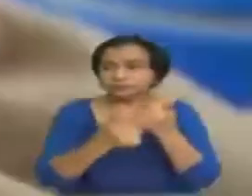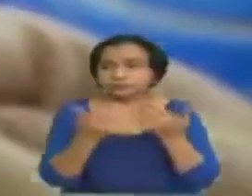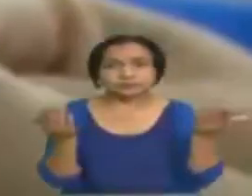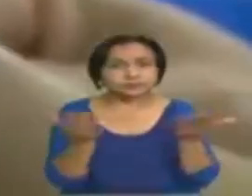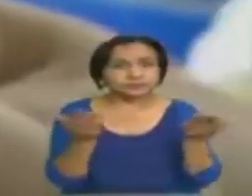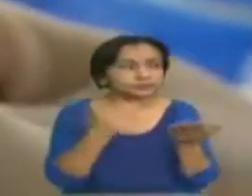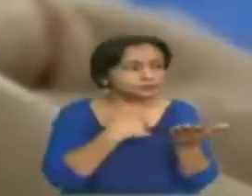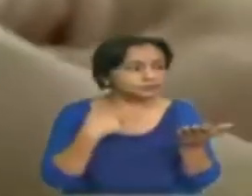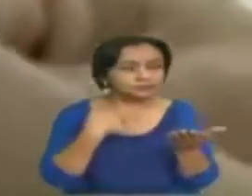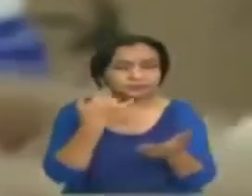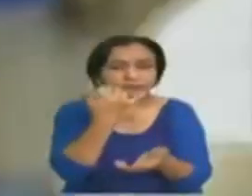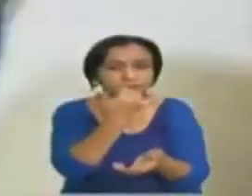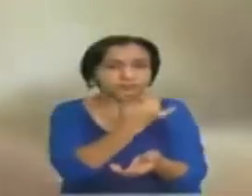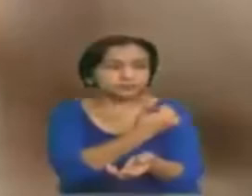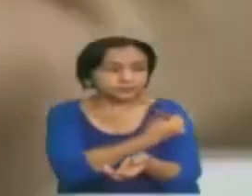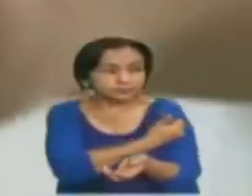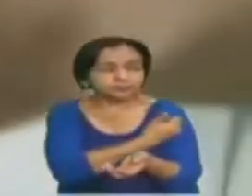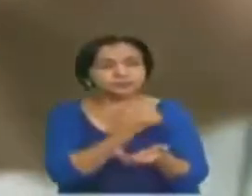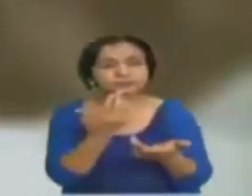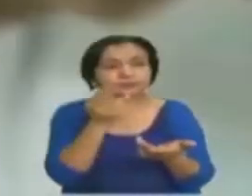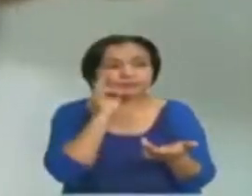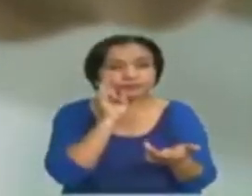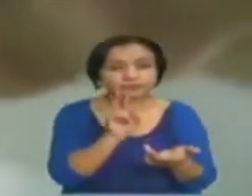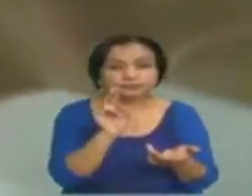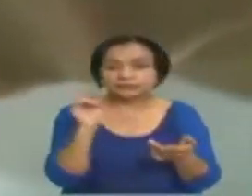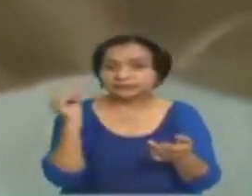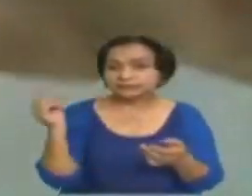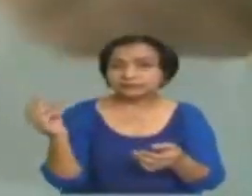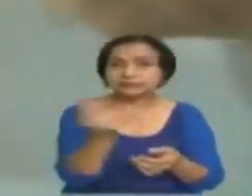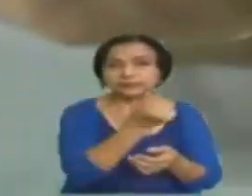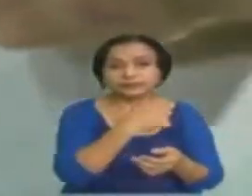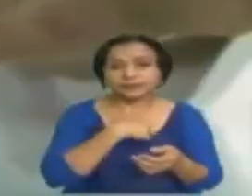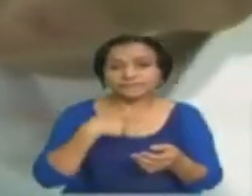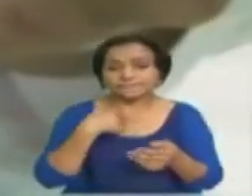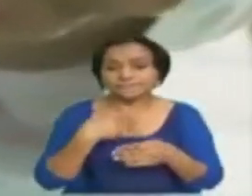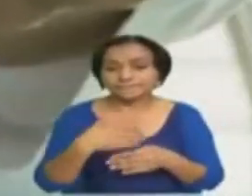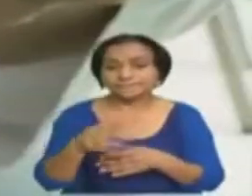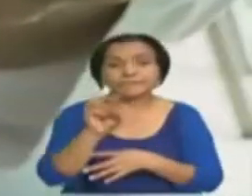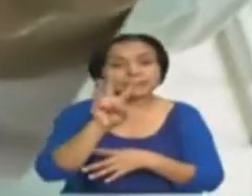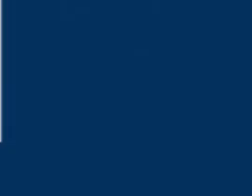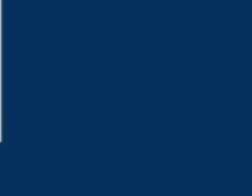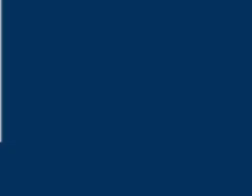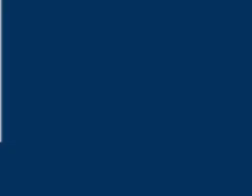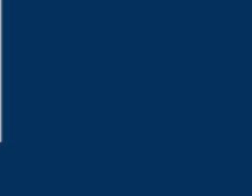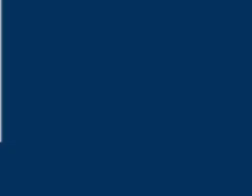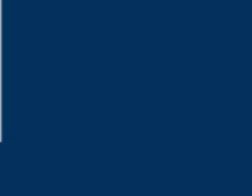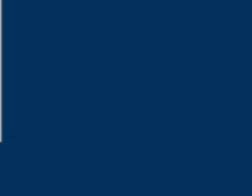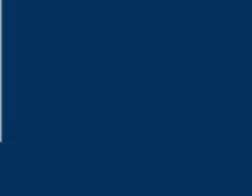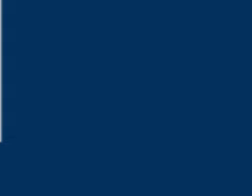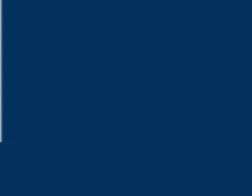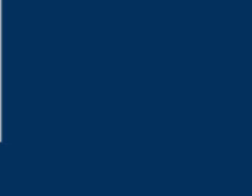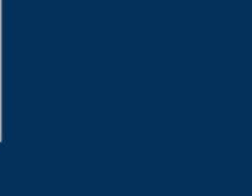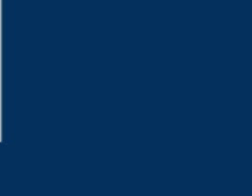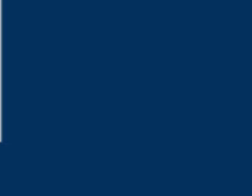dosis de vacuna a los pacientes mayores de 60 años y crónicos. Tenemos aquí los datos de la vacunación. Hoy estamos en La